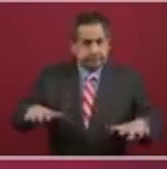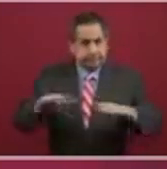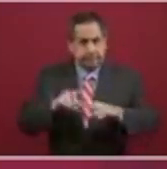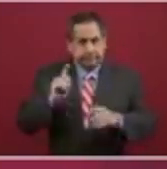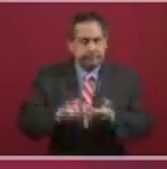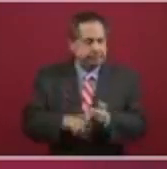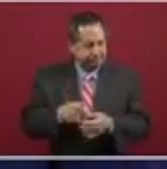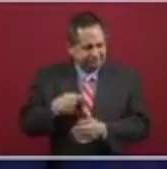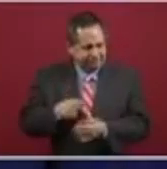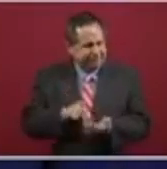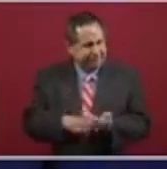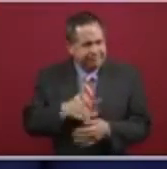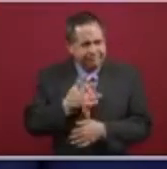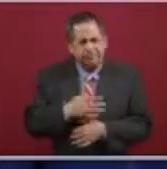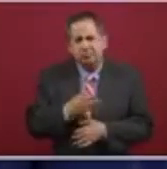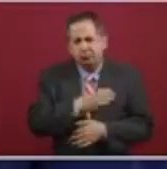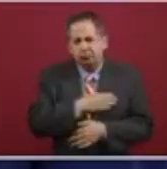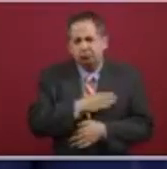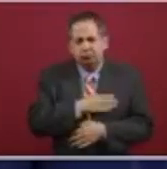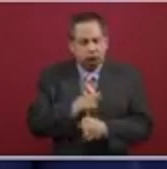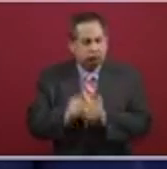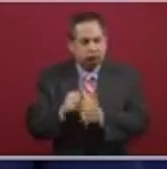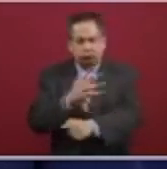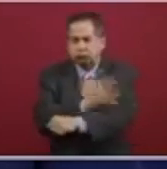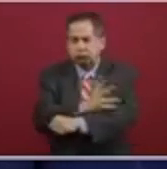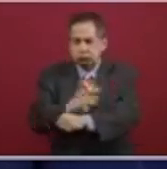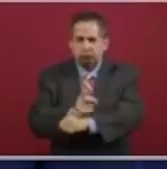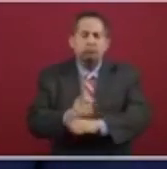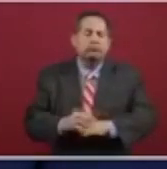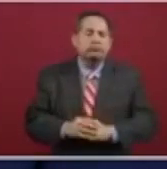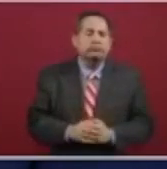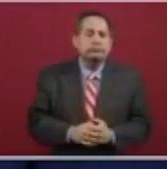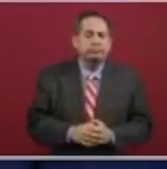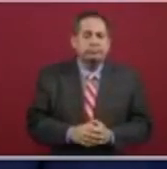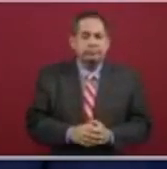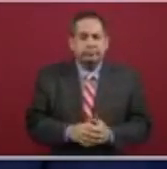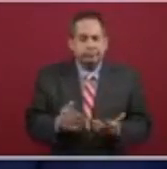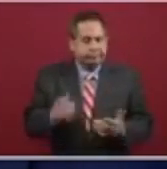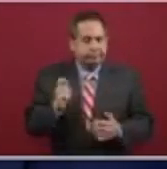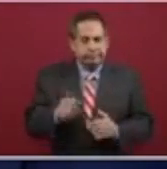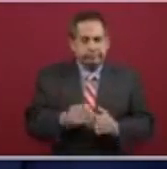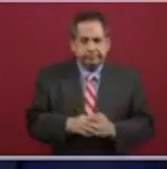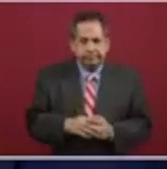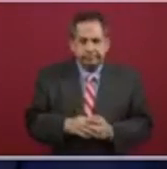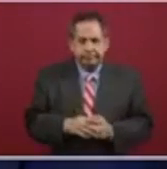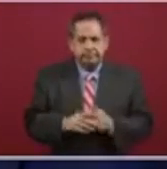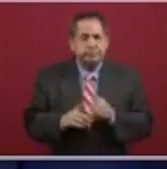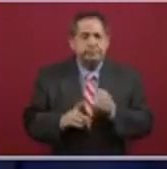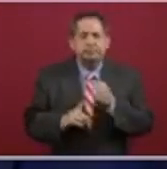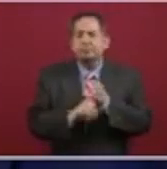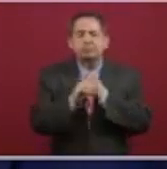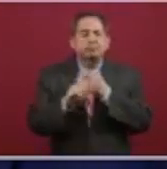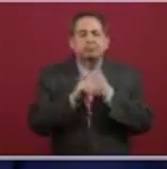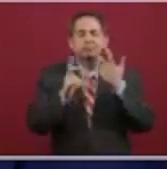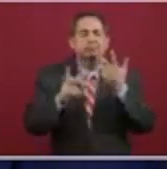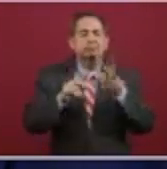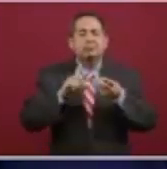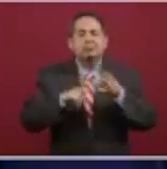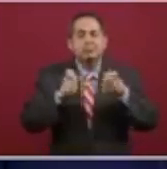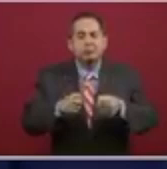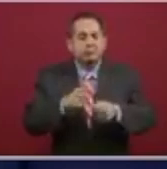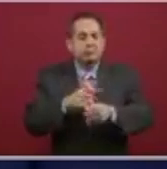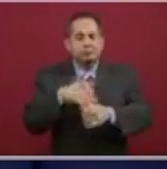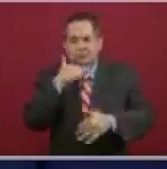es buena y es honesta. El problema de la deshonestidad, de